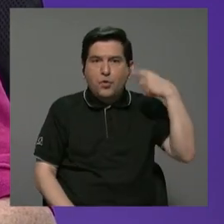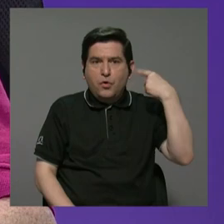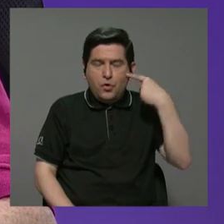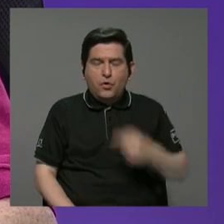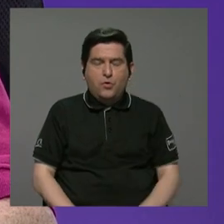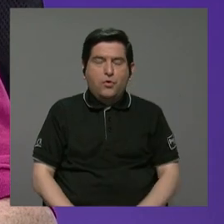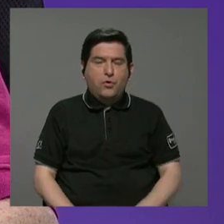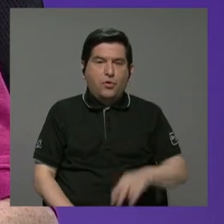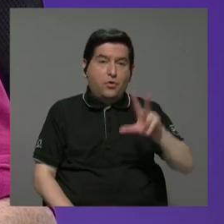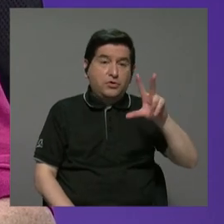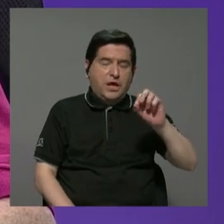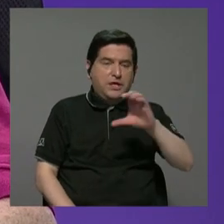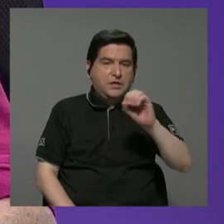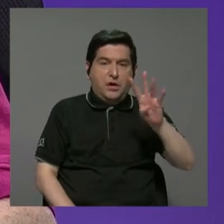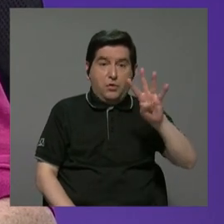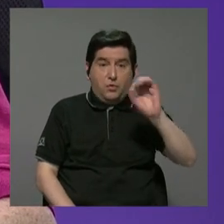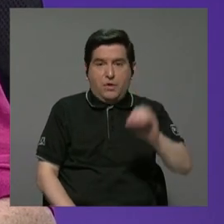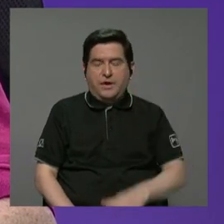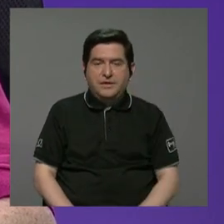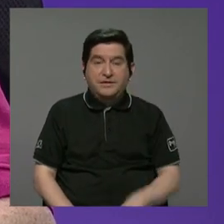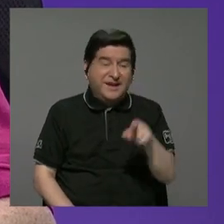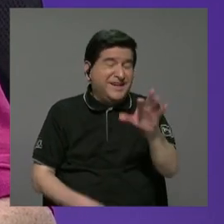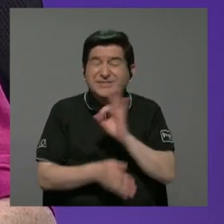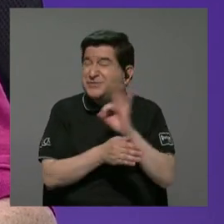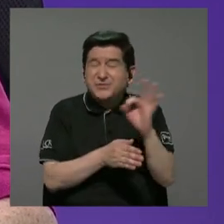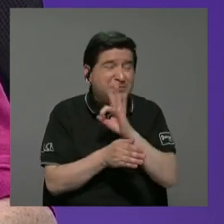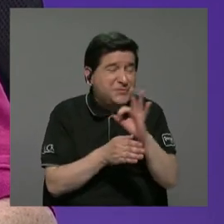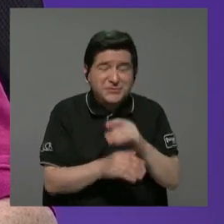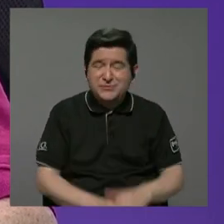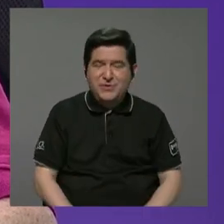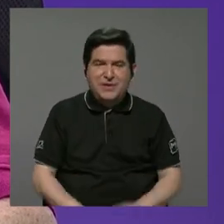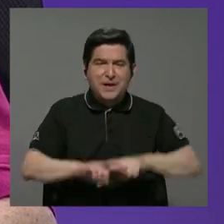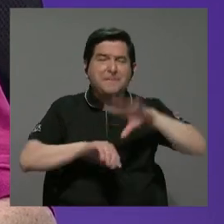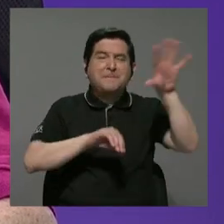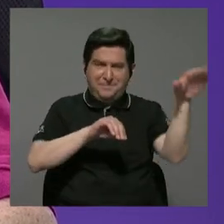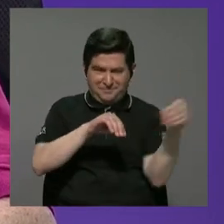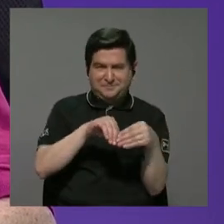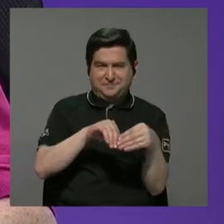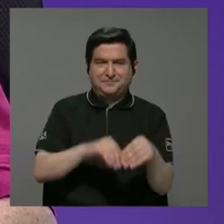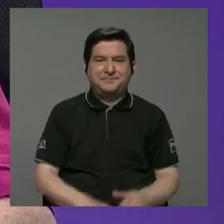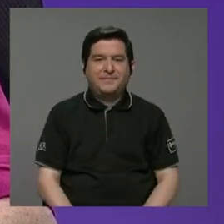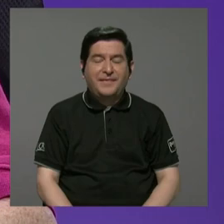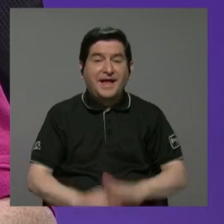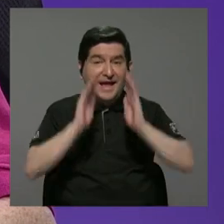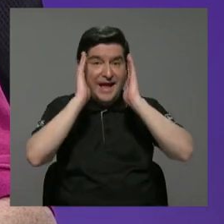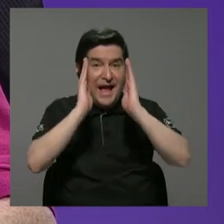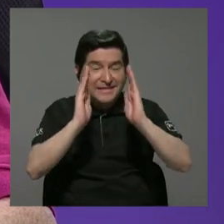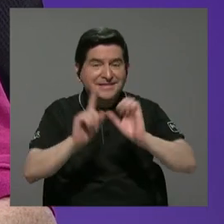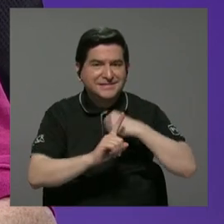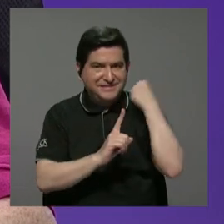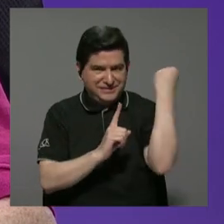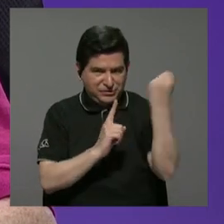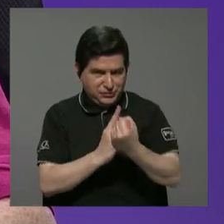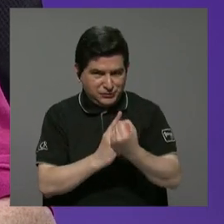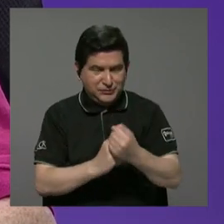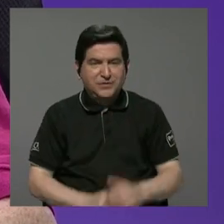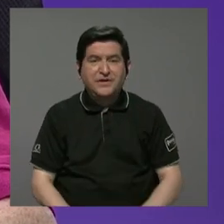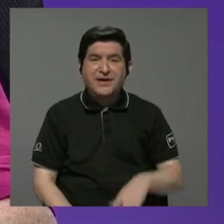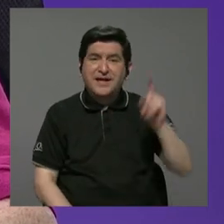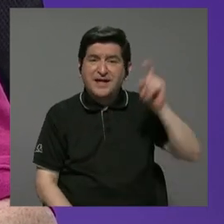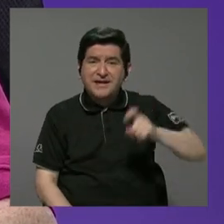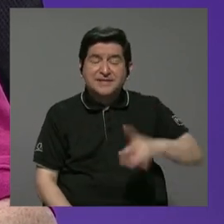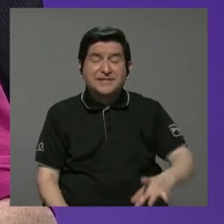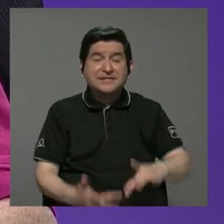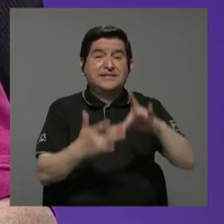30 y algo, 40, sí, claro. No me imagino en primer grado. Eso no funciona, pero además agréguele otro asunto. Tenemos que atender cuestiones de